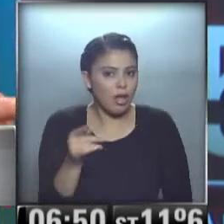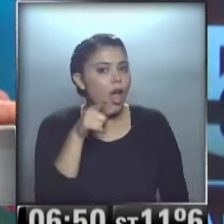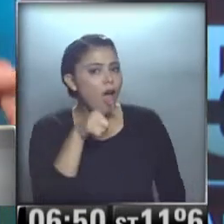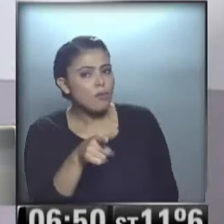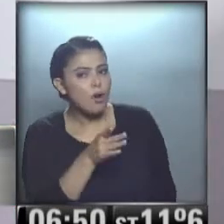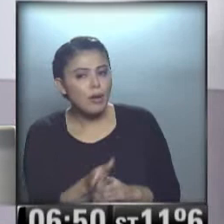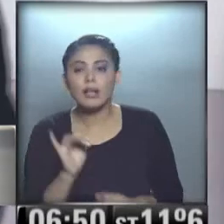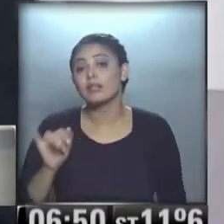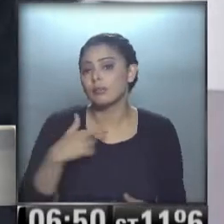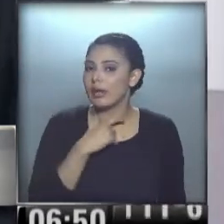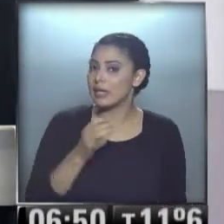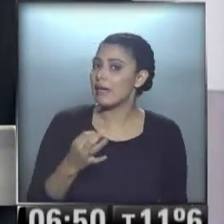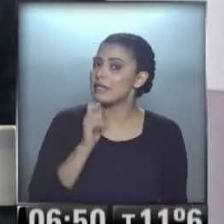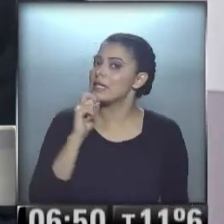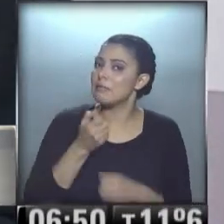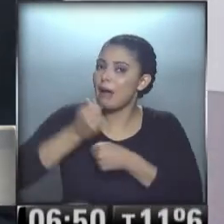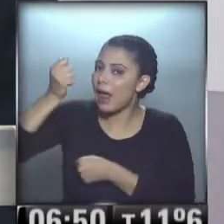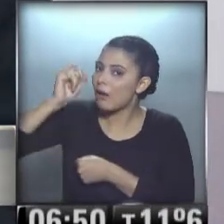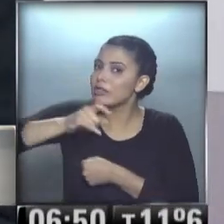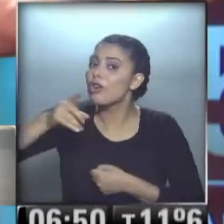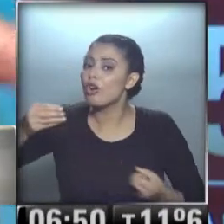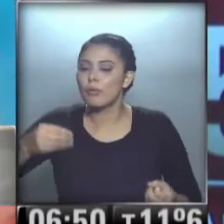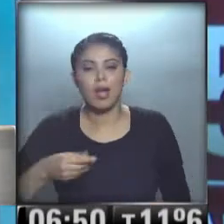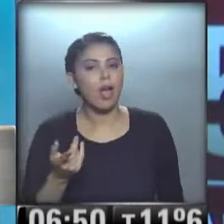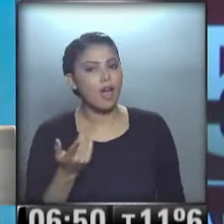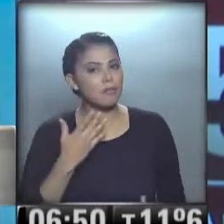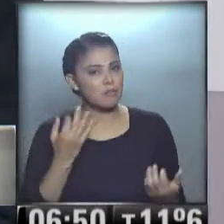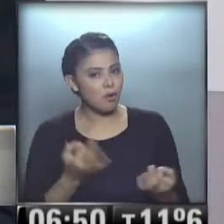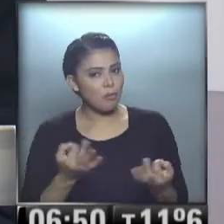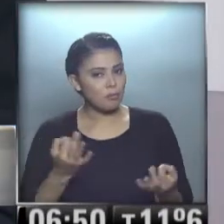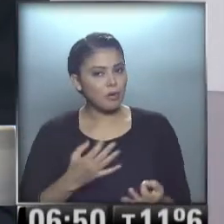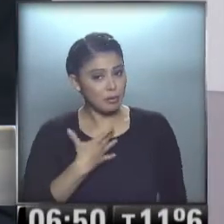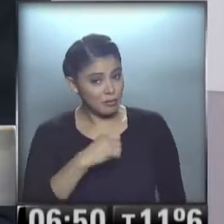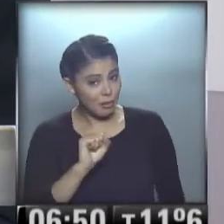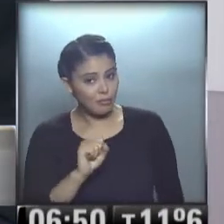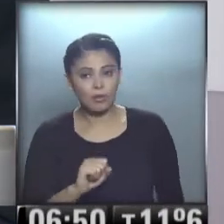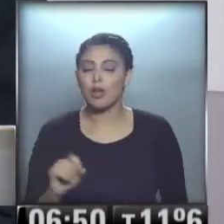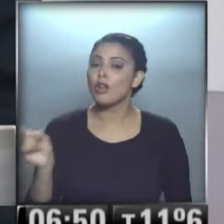quiero saber si tengo que llevar paraguas o no. ¡Qué privilegio! En La Plata. ¿No me llevas? No, a